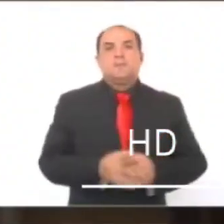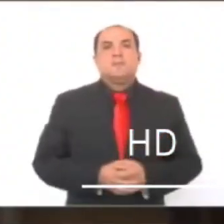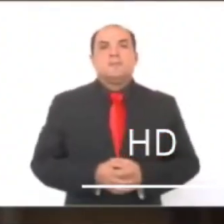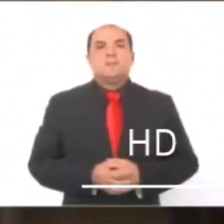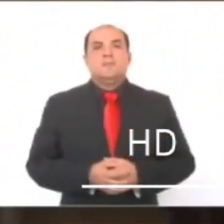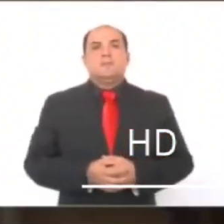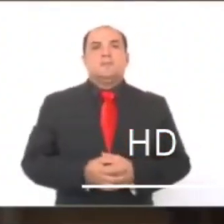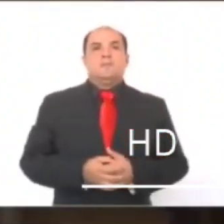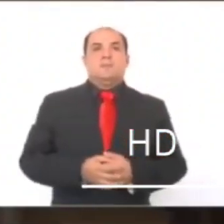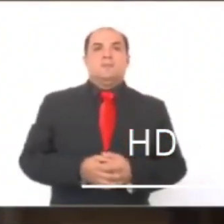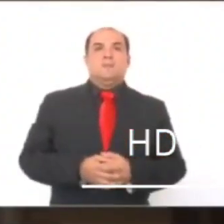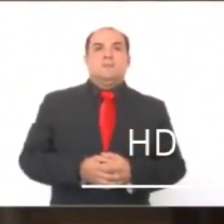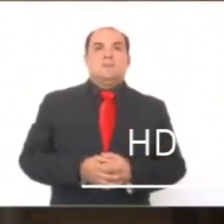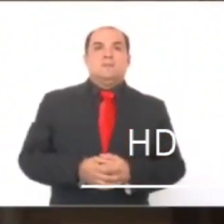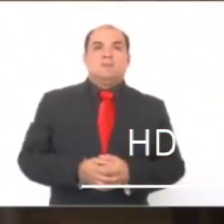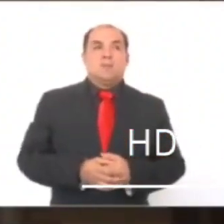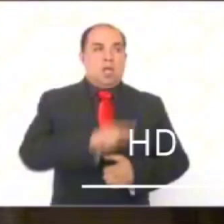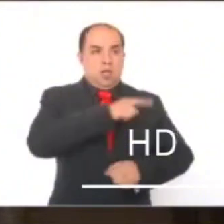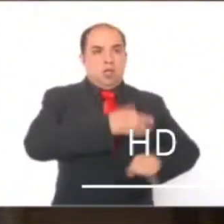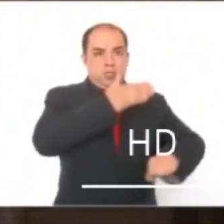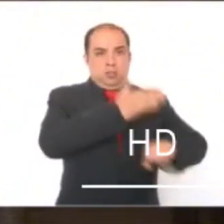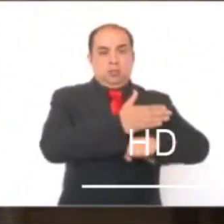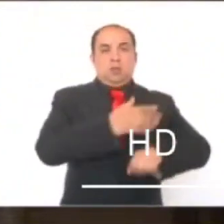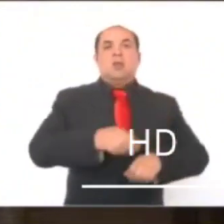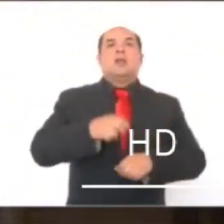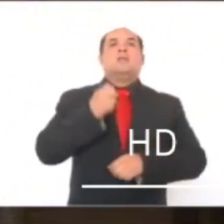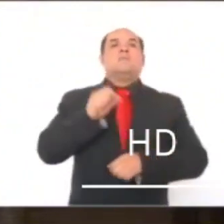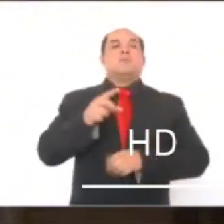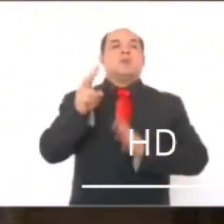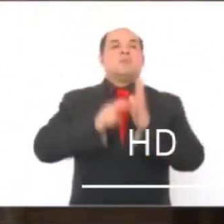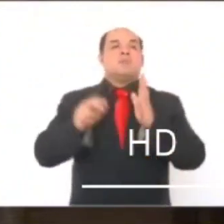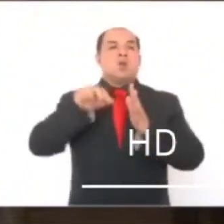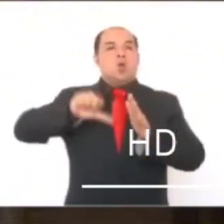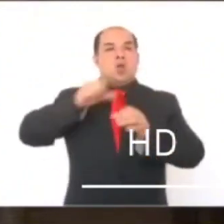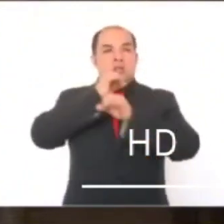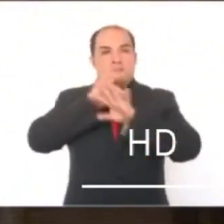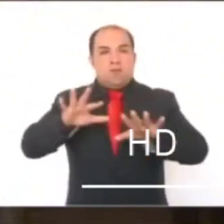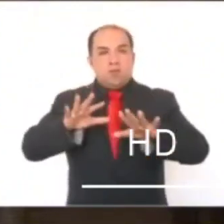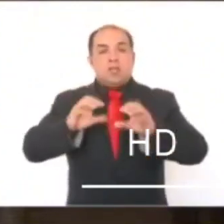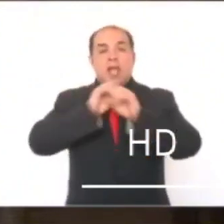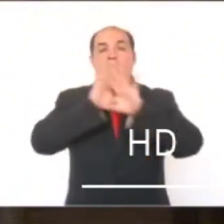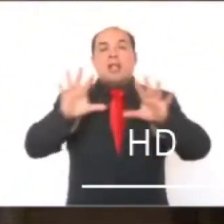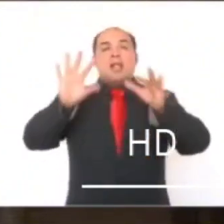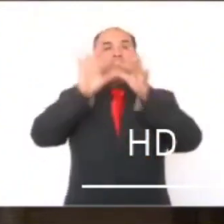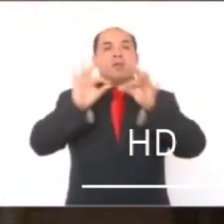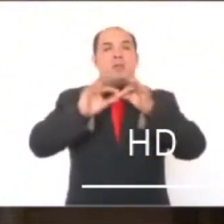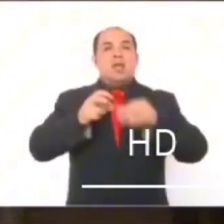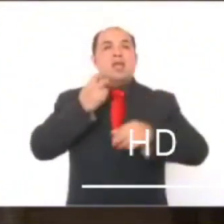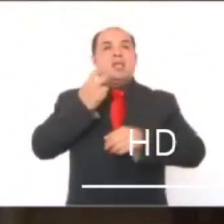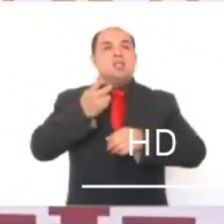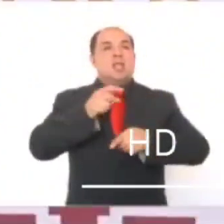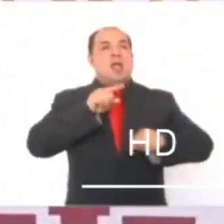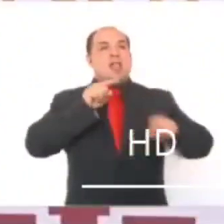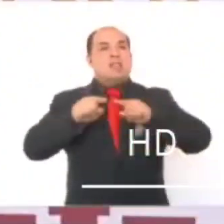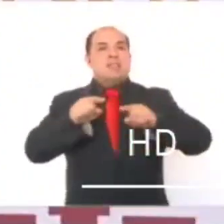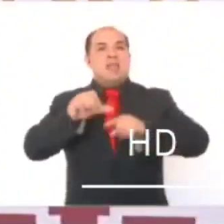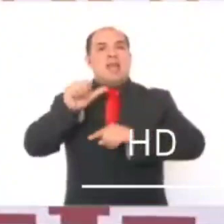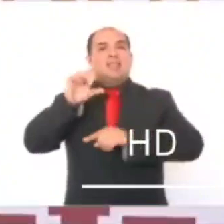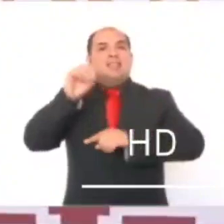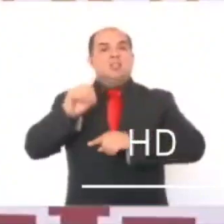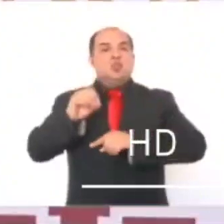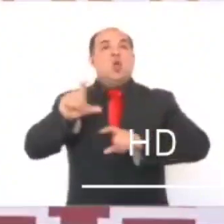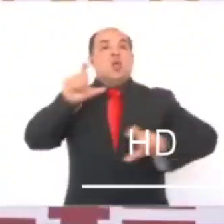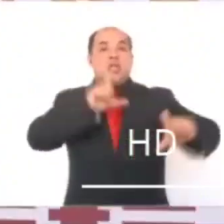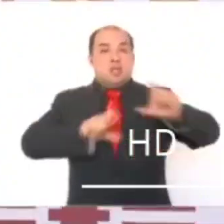en las reformas que hoy se publican, se aclara y se detalla que los ataques con ácido,